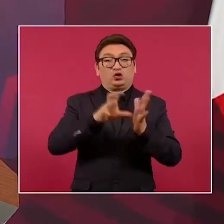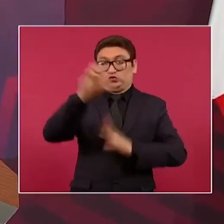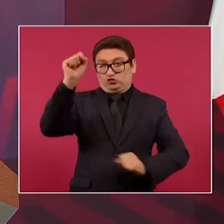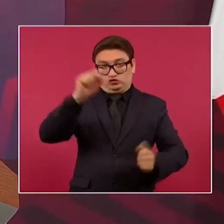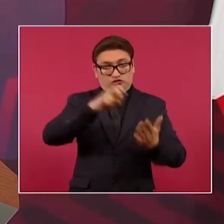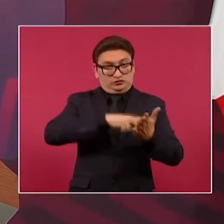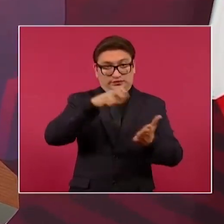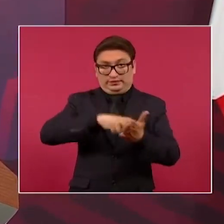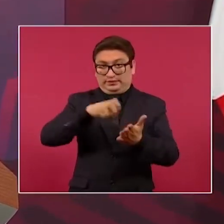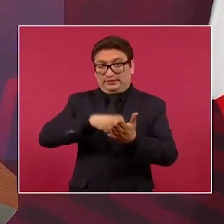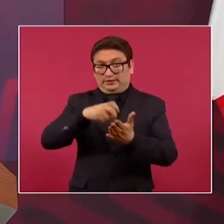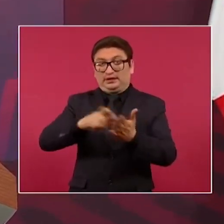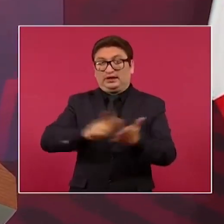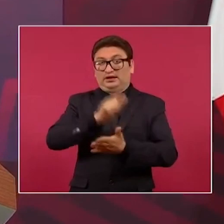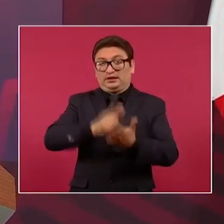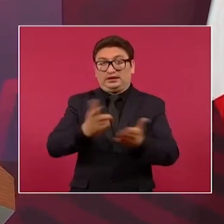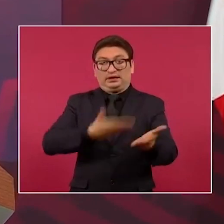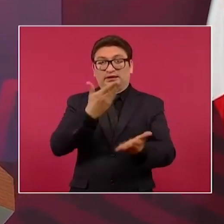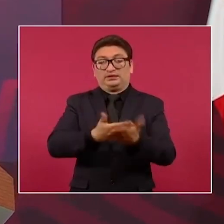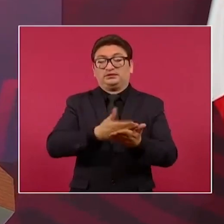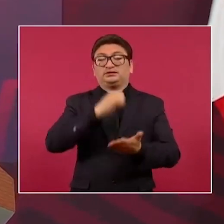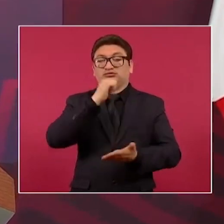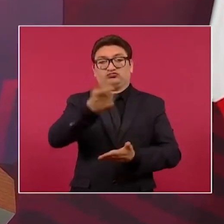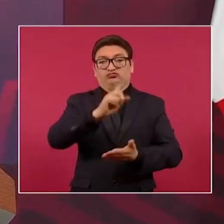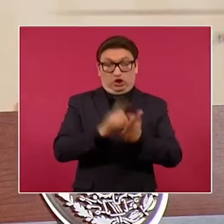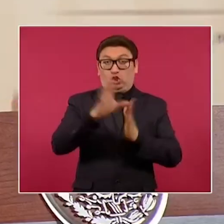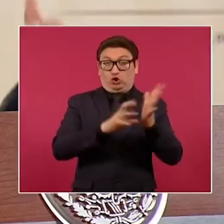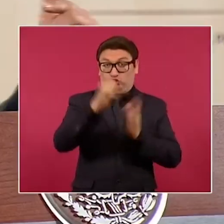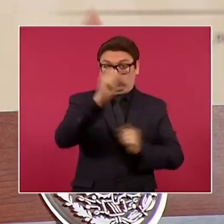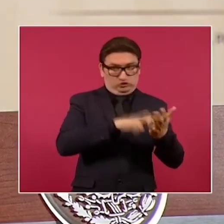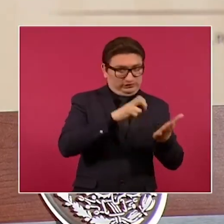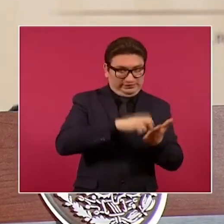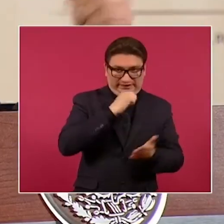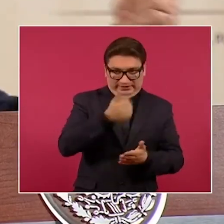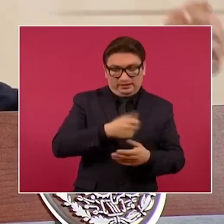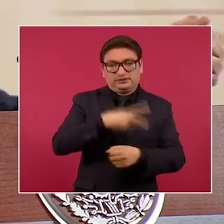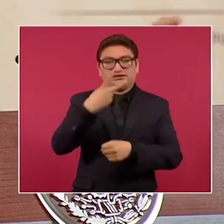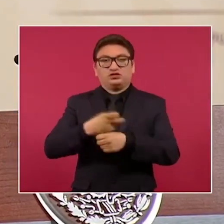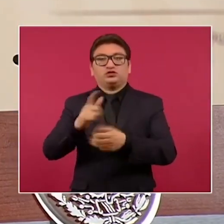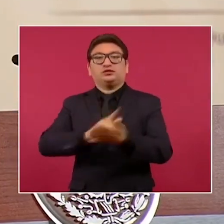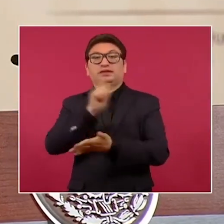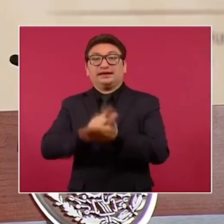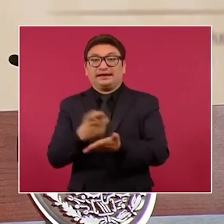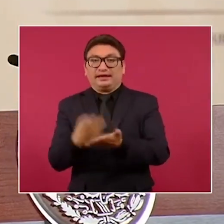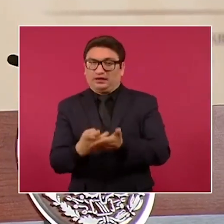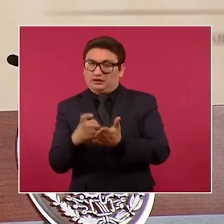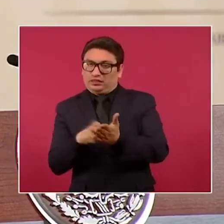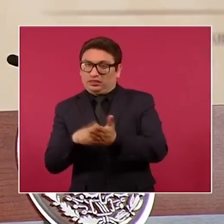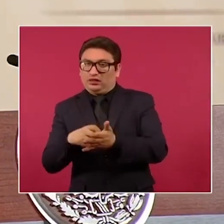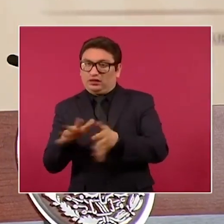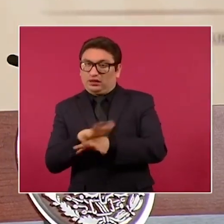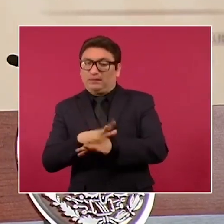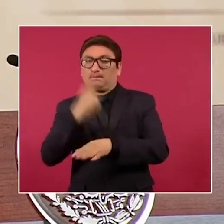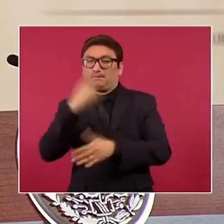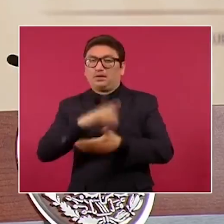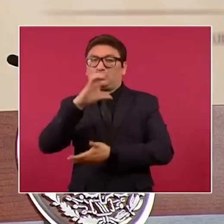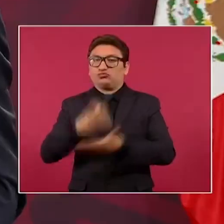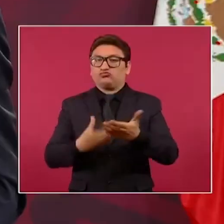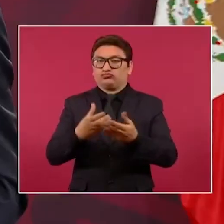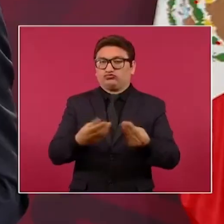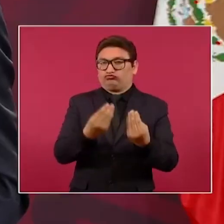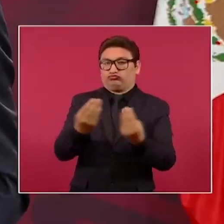Constitución, sino reformando una ley secundaria, empezaron a dar contratos a